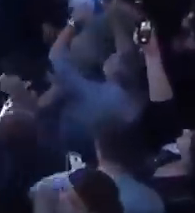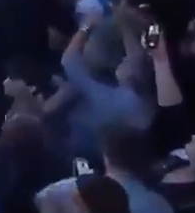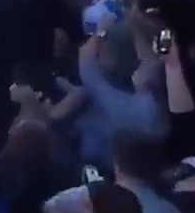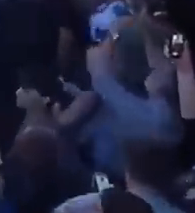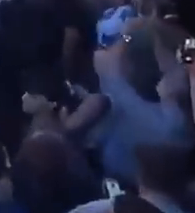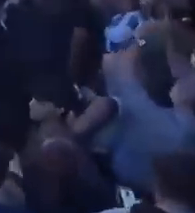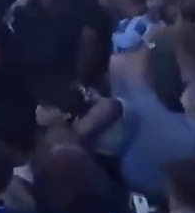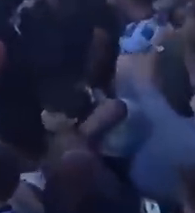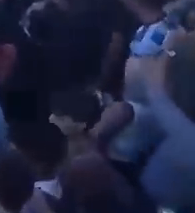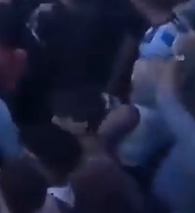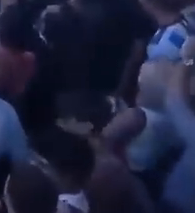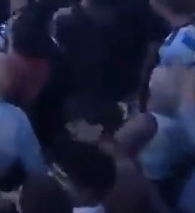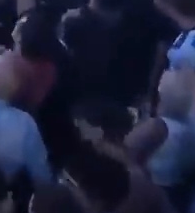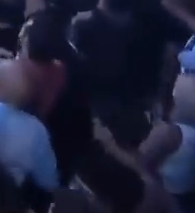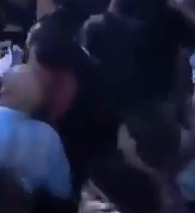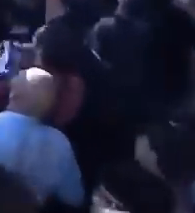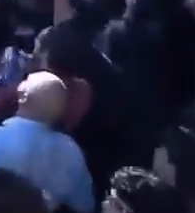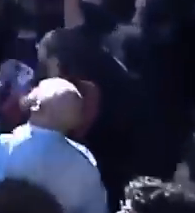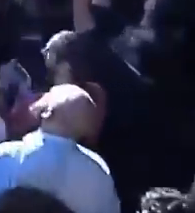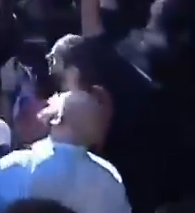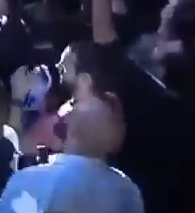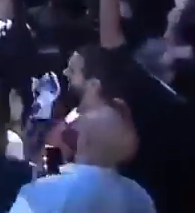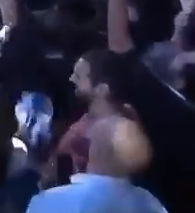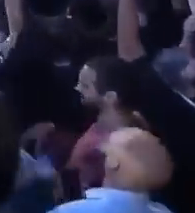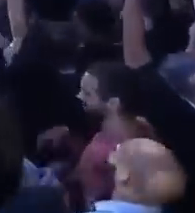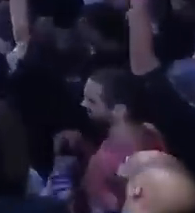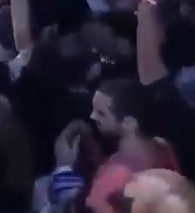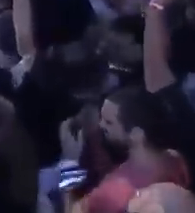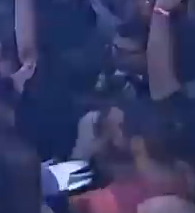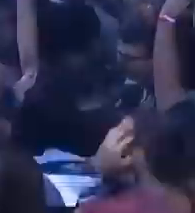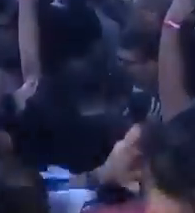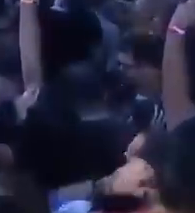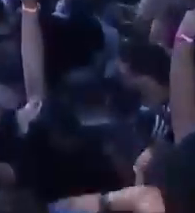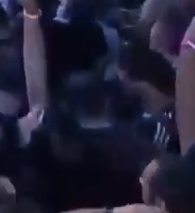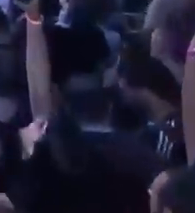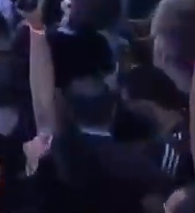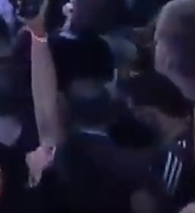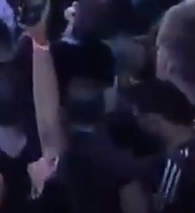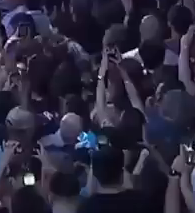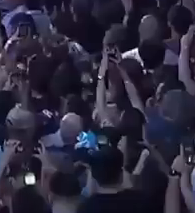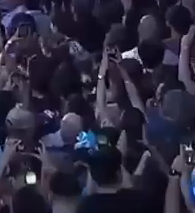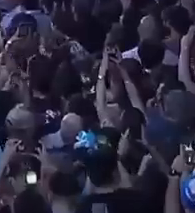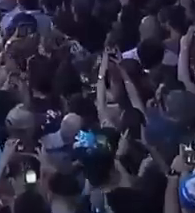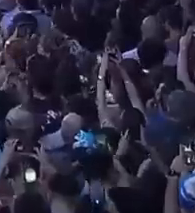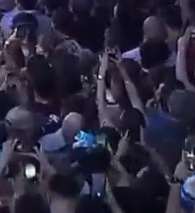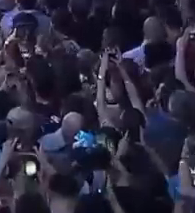aire que respiramos. A veces pierdo, a veces gano, pero no es en vano. Muy buenas. Con la tierra que amo.